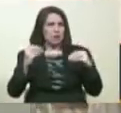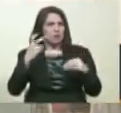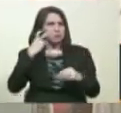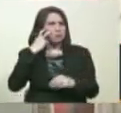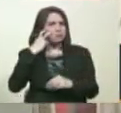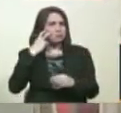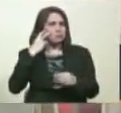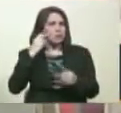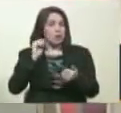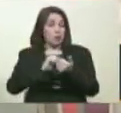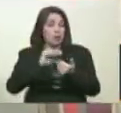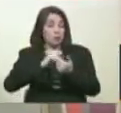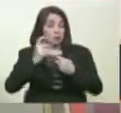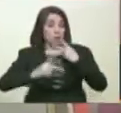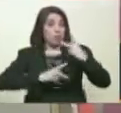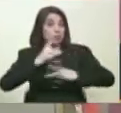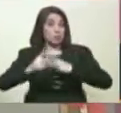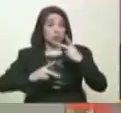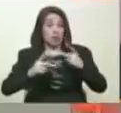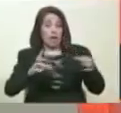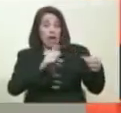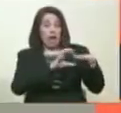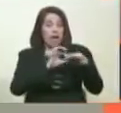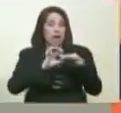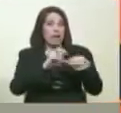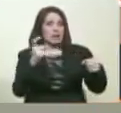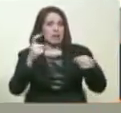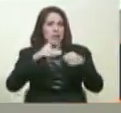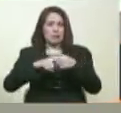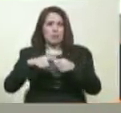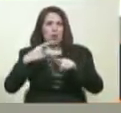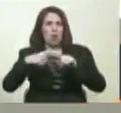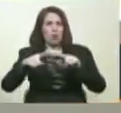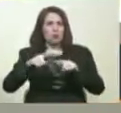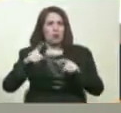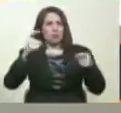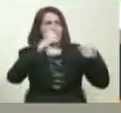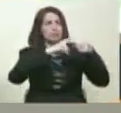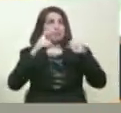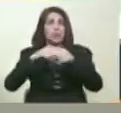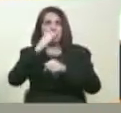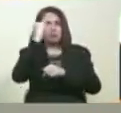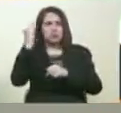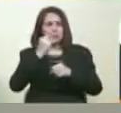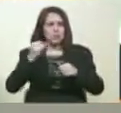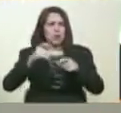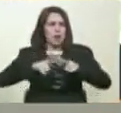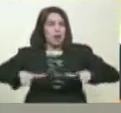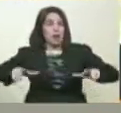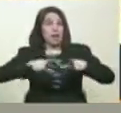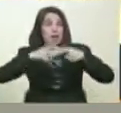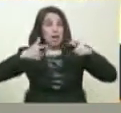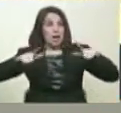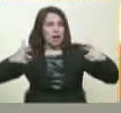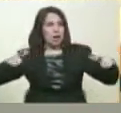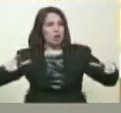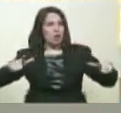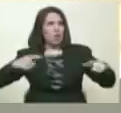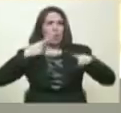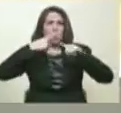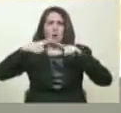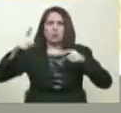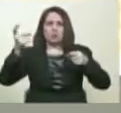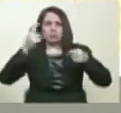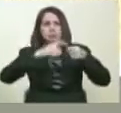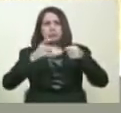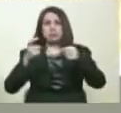tenemos alianzas estratégicas con productores del sur del lago, actualmente también con Yaguaraparo y